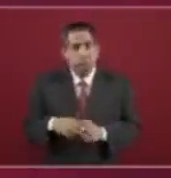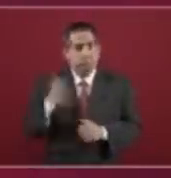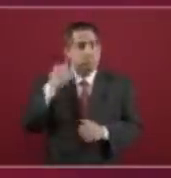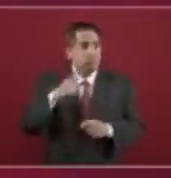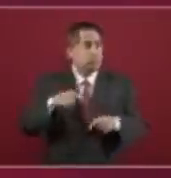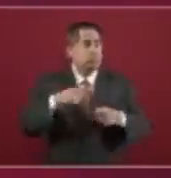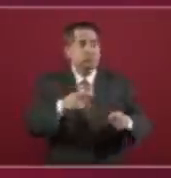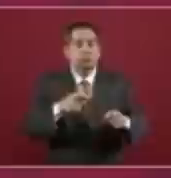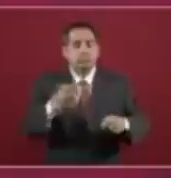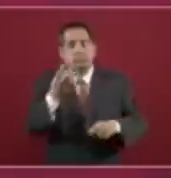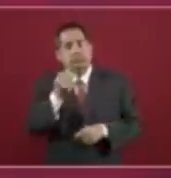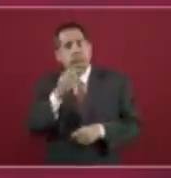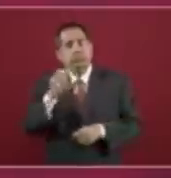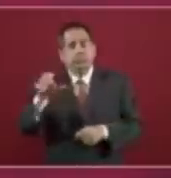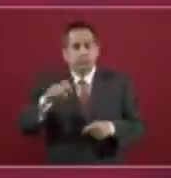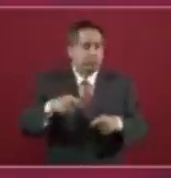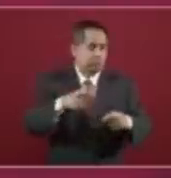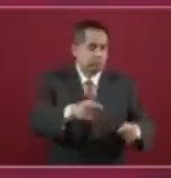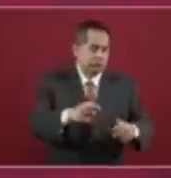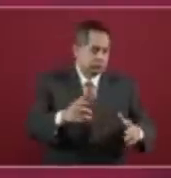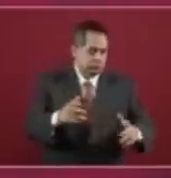900,